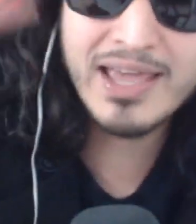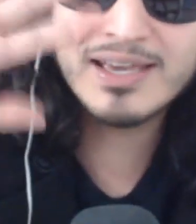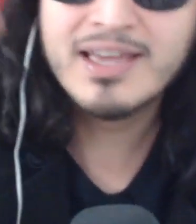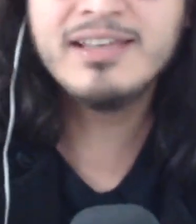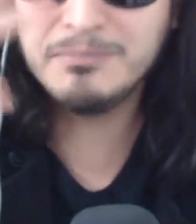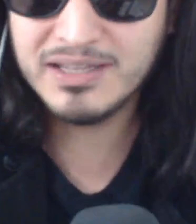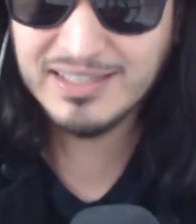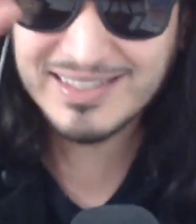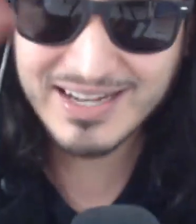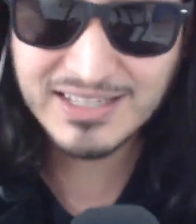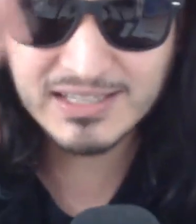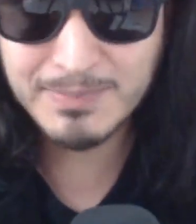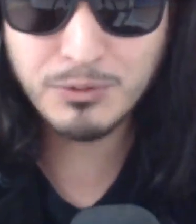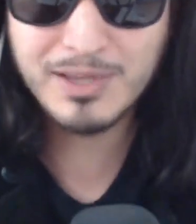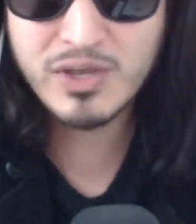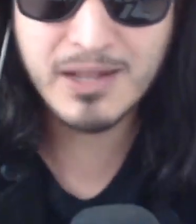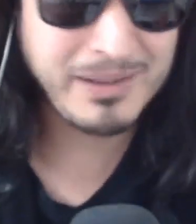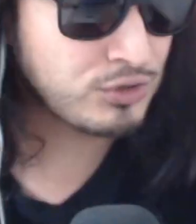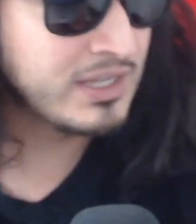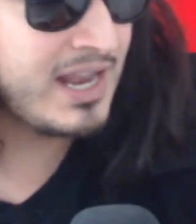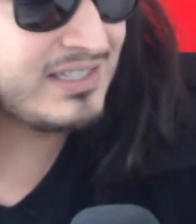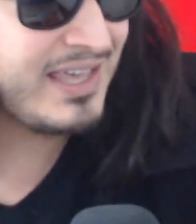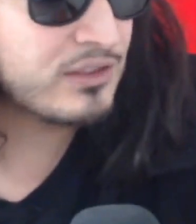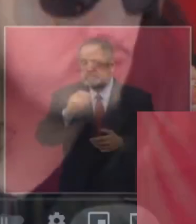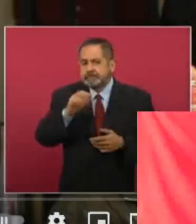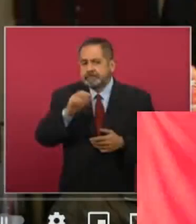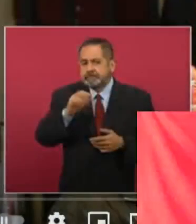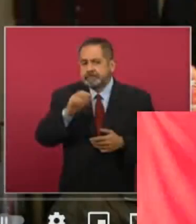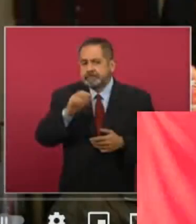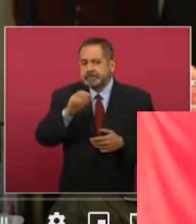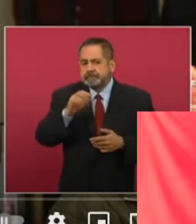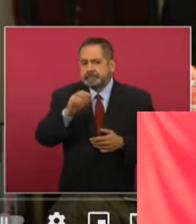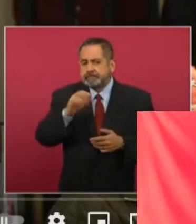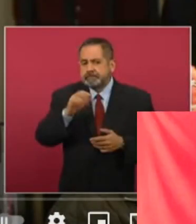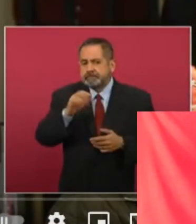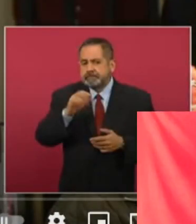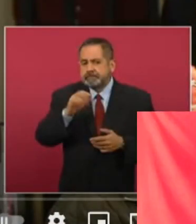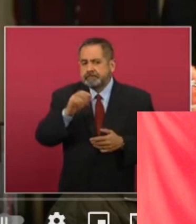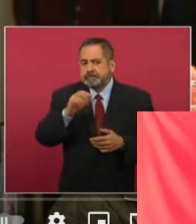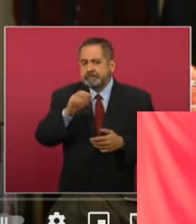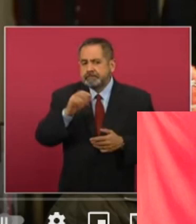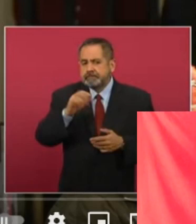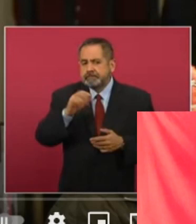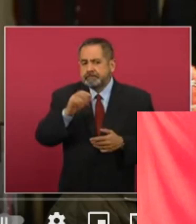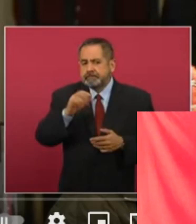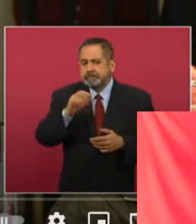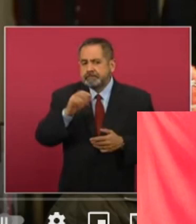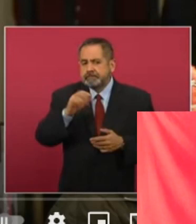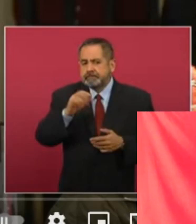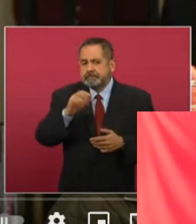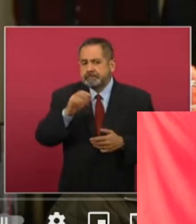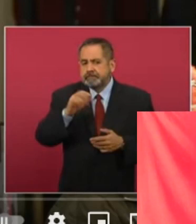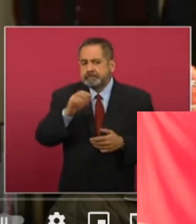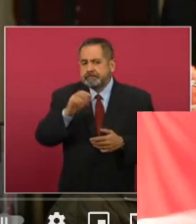tu like. Y si me diste estrellitas, te mando un beso ahí en el pezón, el izquierdo, porque todos aquí somos de izquierda. No importa, tenga pelos. Mi pezón